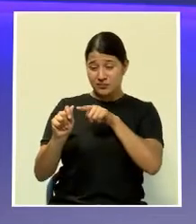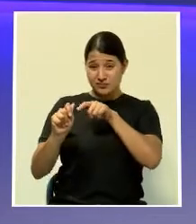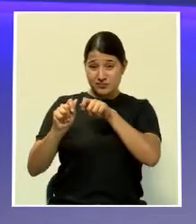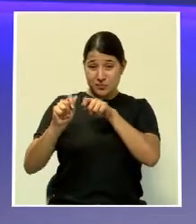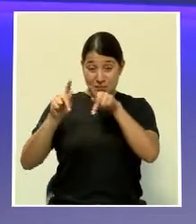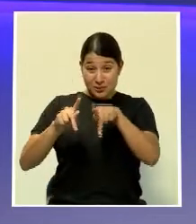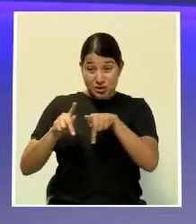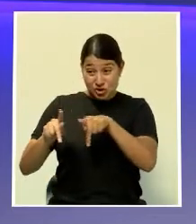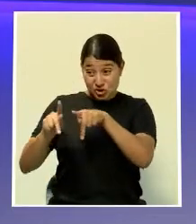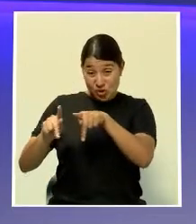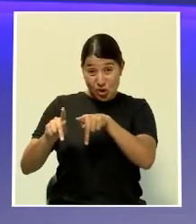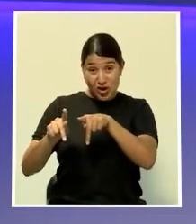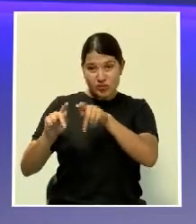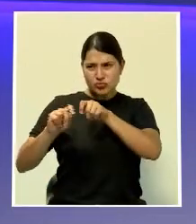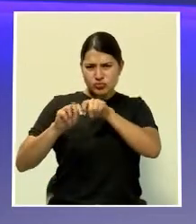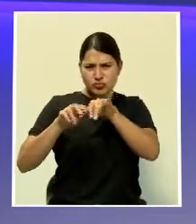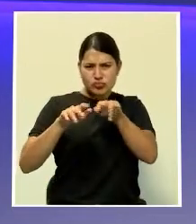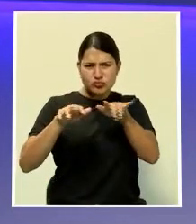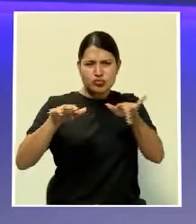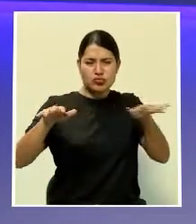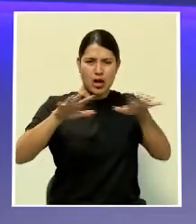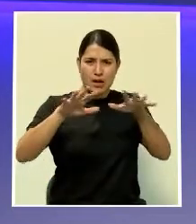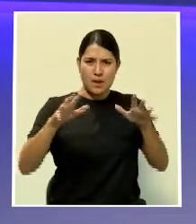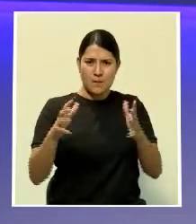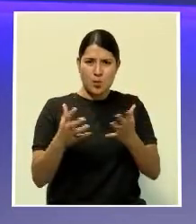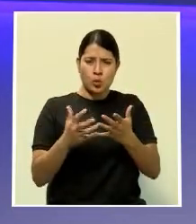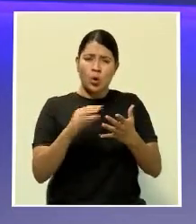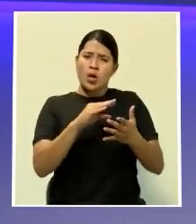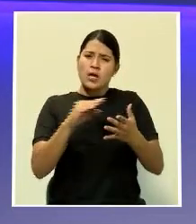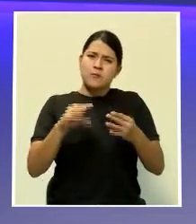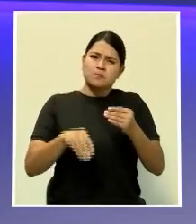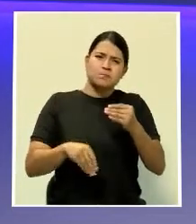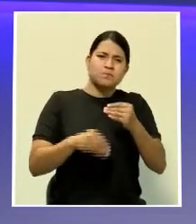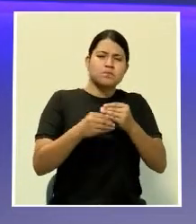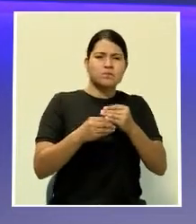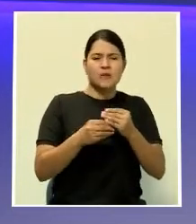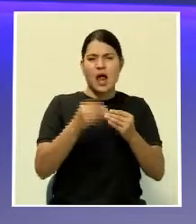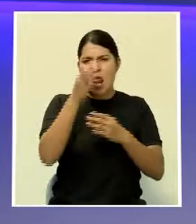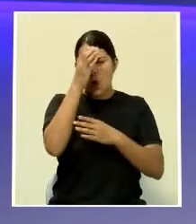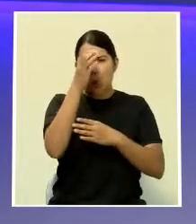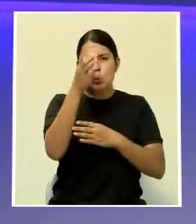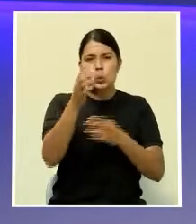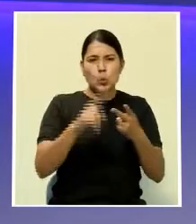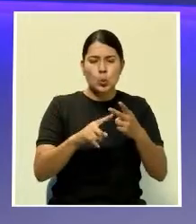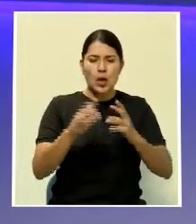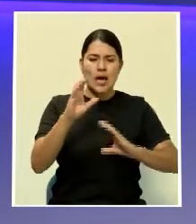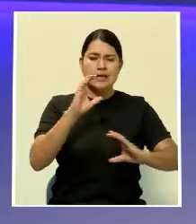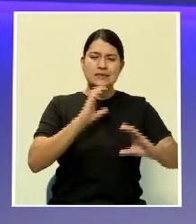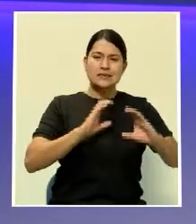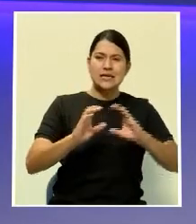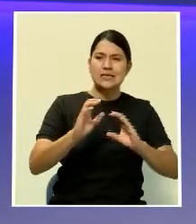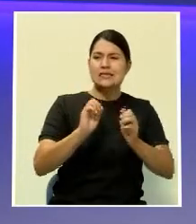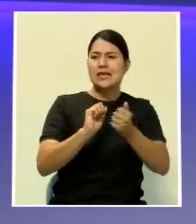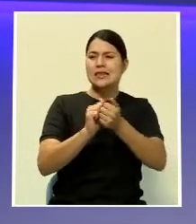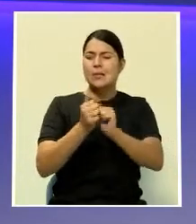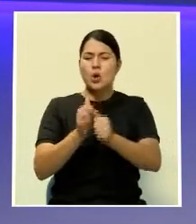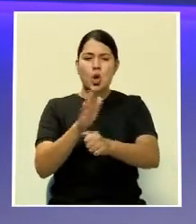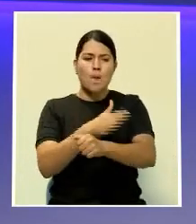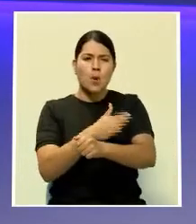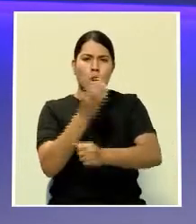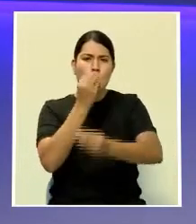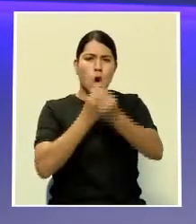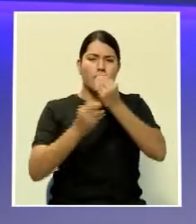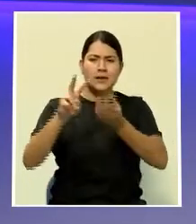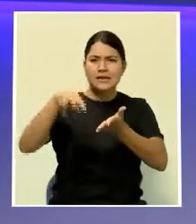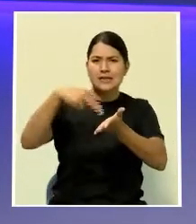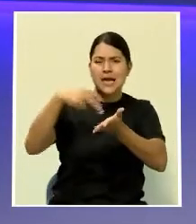han realizado un enorme aporte a la cultura, a la ciencia, al deporte, a la música, a la comida, a la